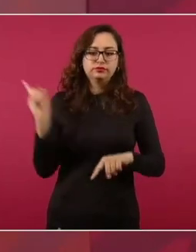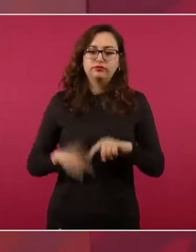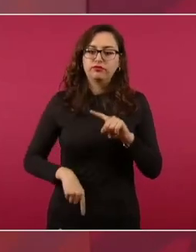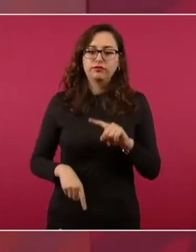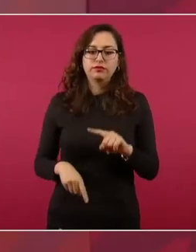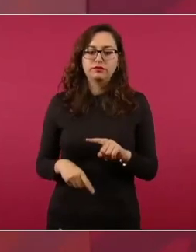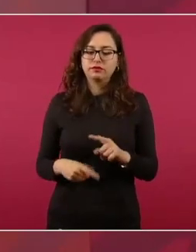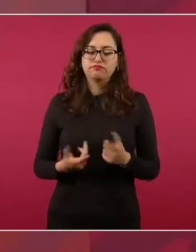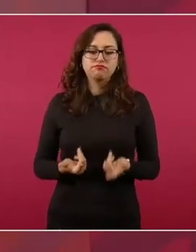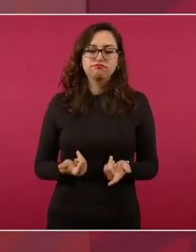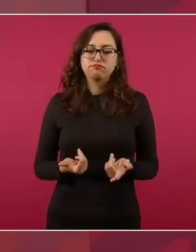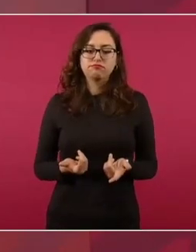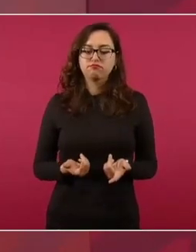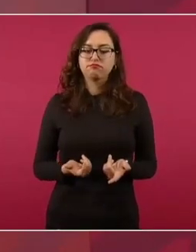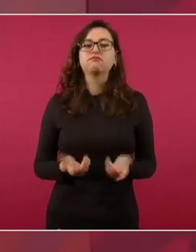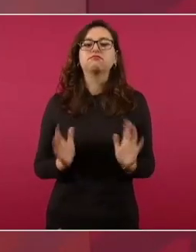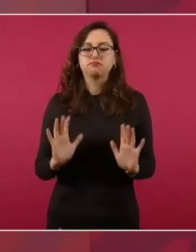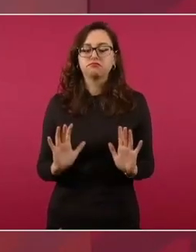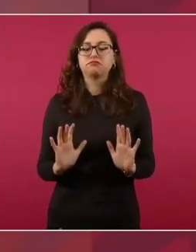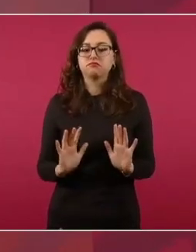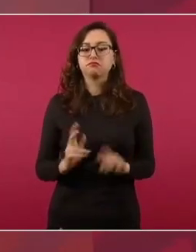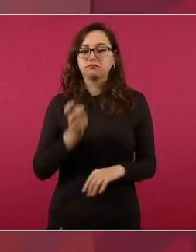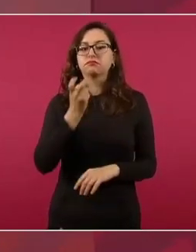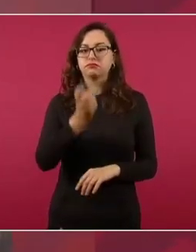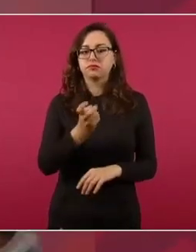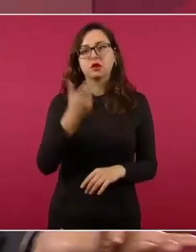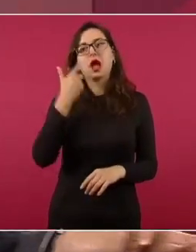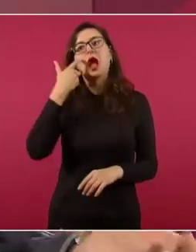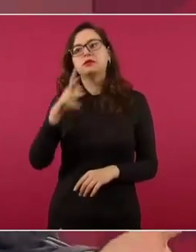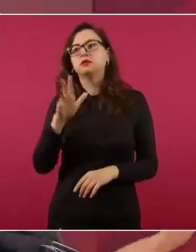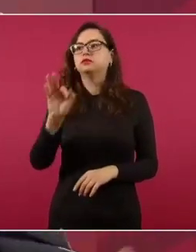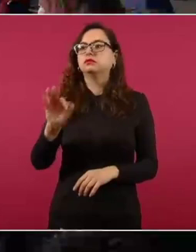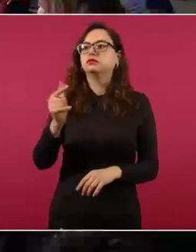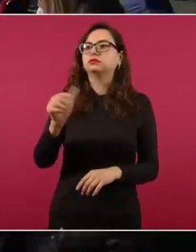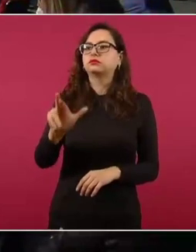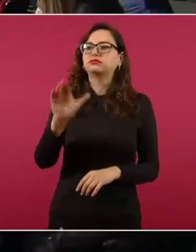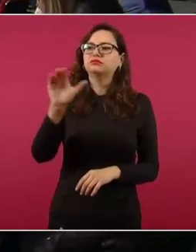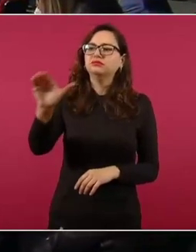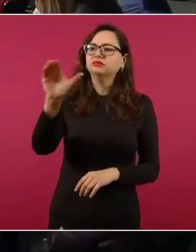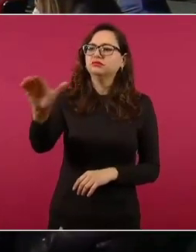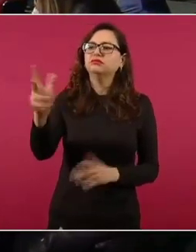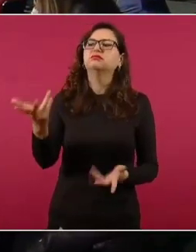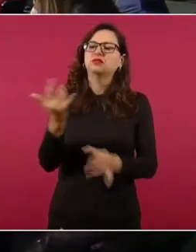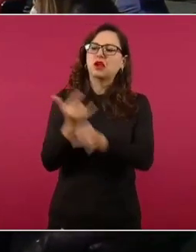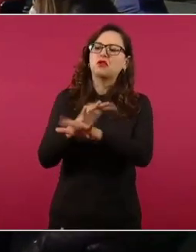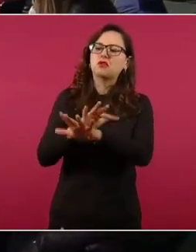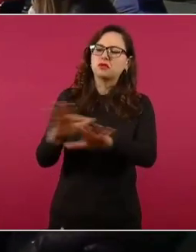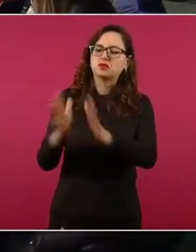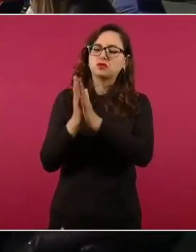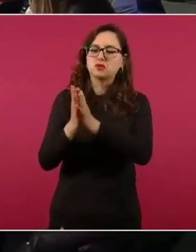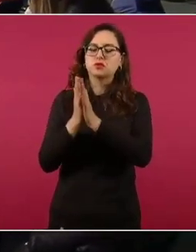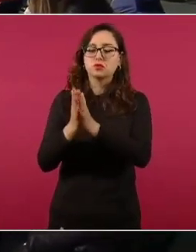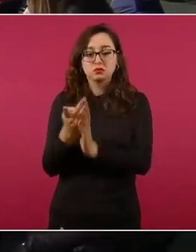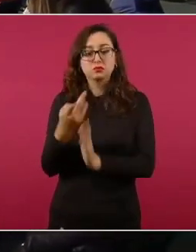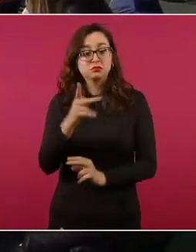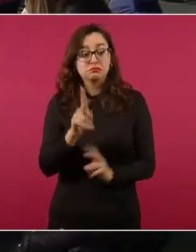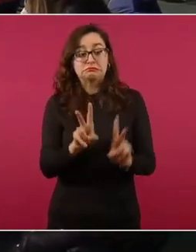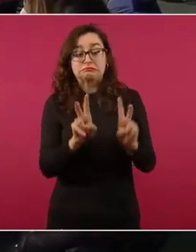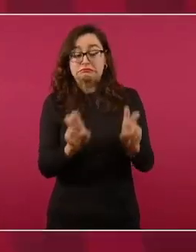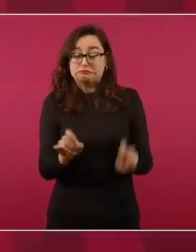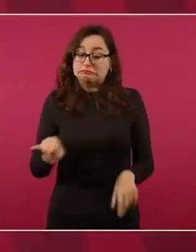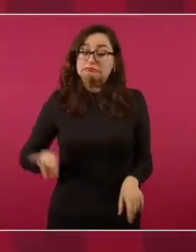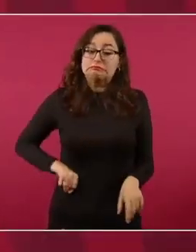y no permitirlo. Entonces, vamos a ver qué ha hecho la Fiscalía y que nos informe, pero es un buen tema